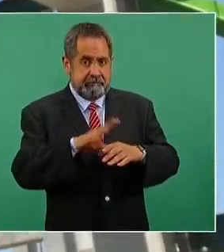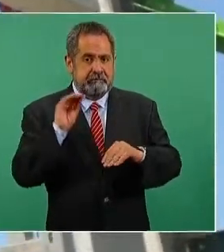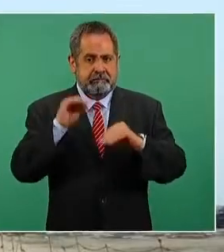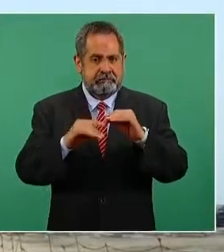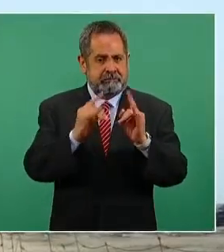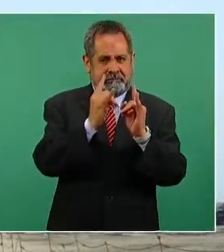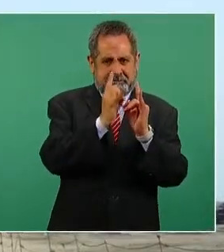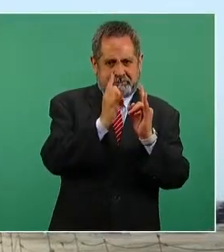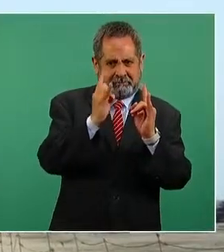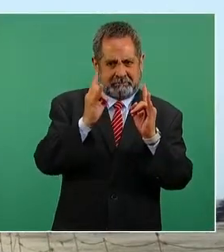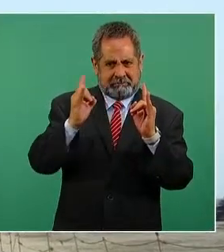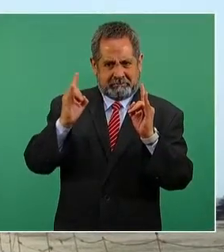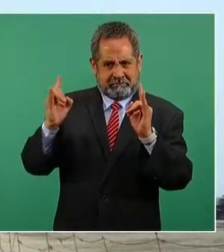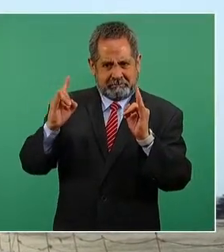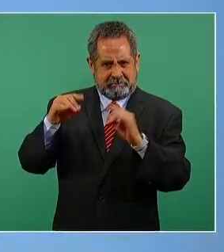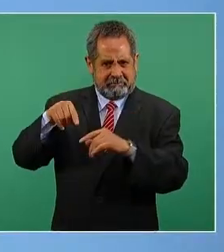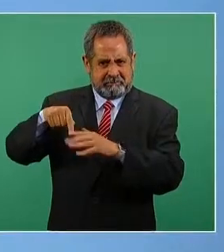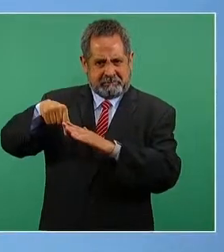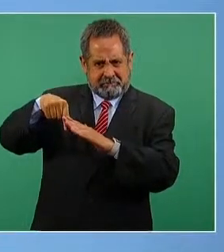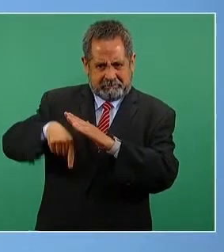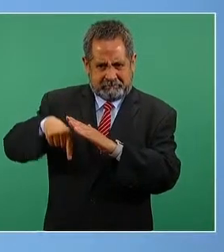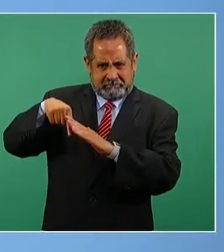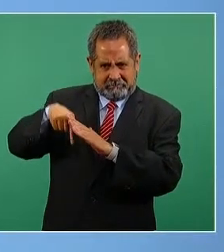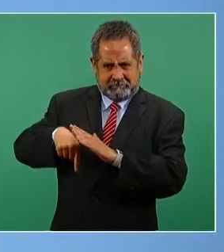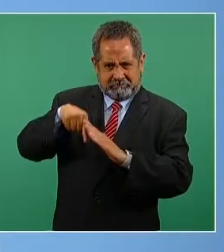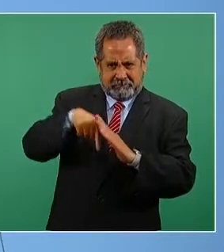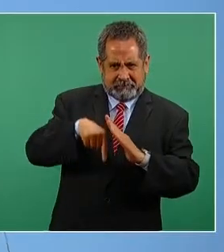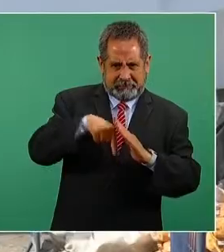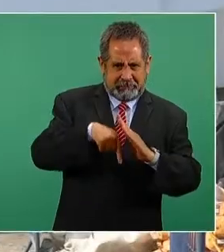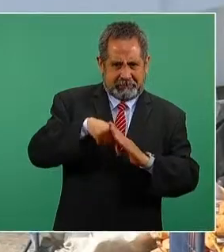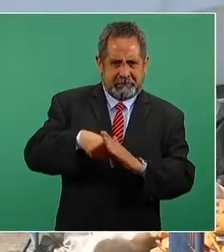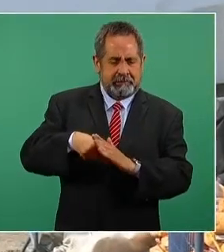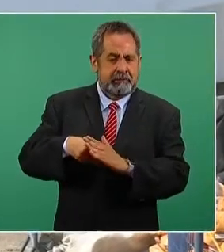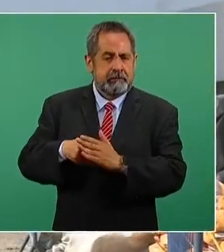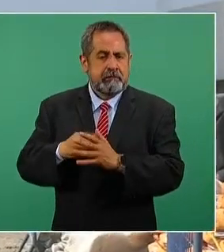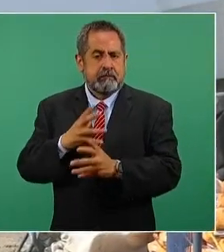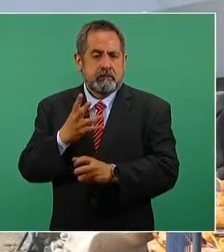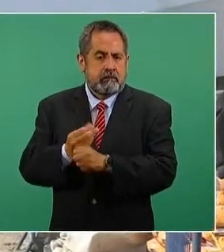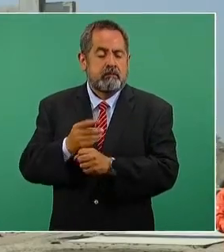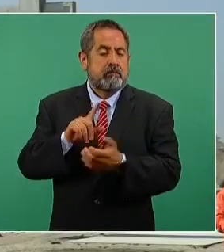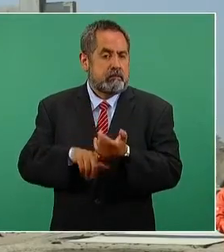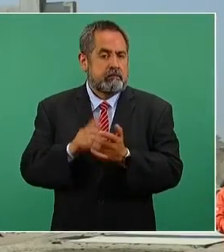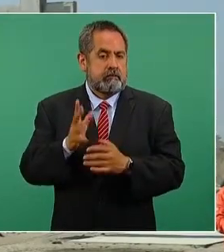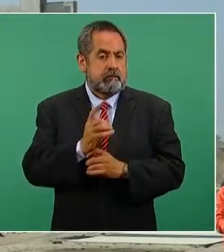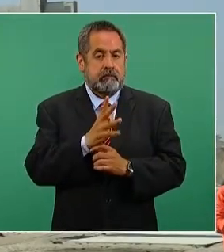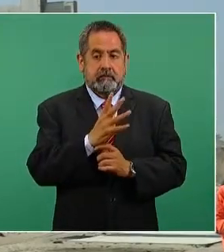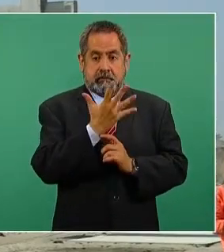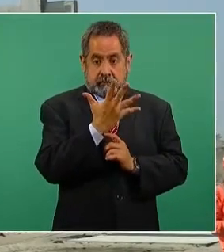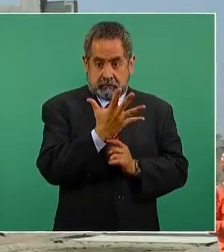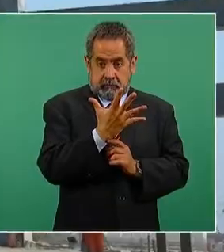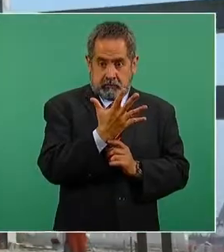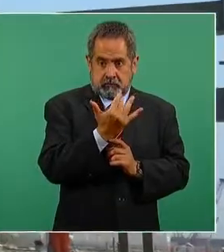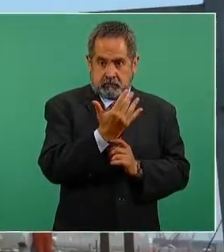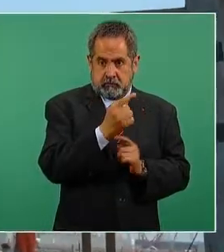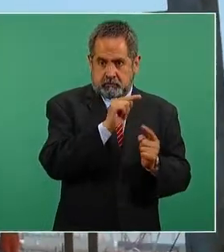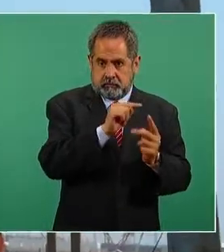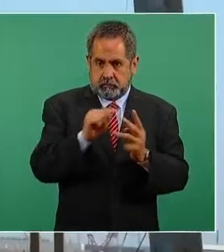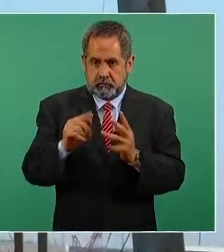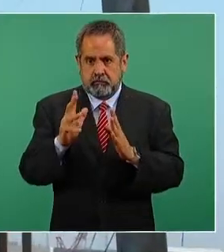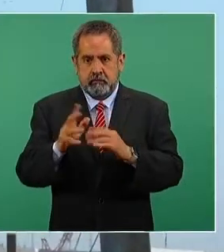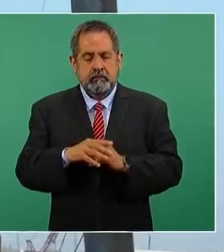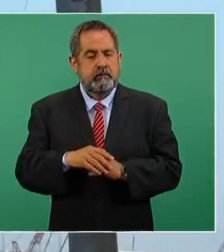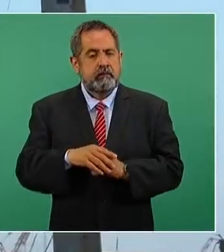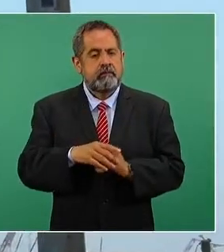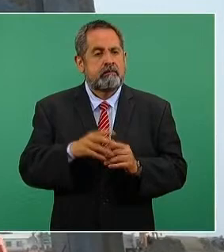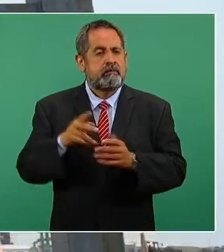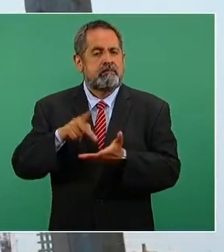de concreto de los racks de tuberías mediante el proceso de construcción en plantillas. Ya son 50 marcos de dos columnas y se inició con las más grandes de tres